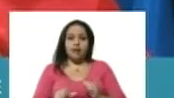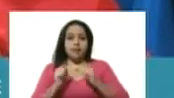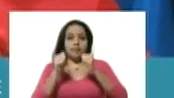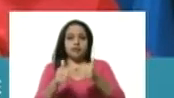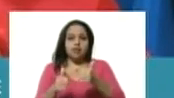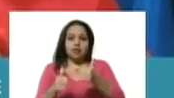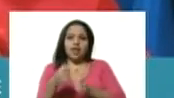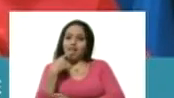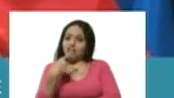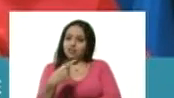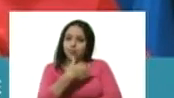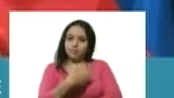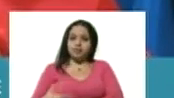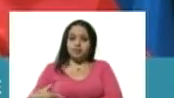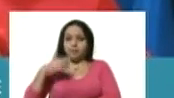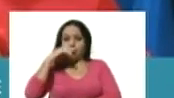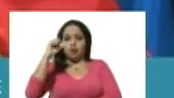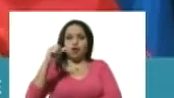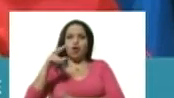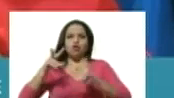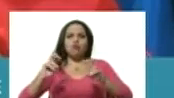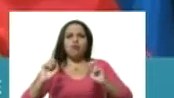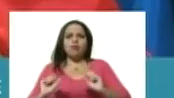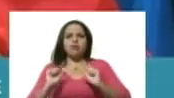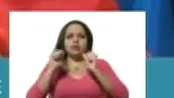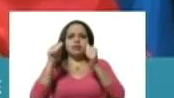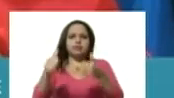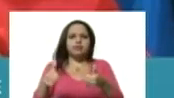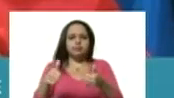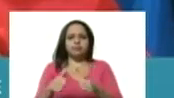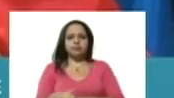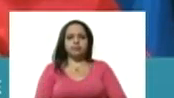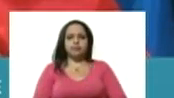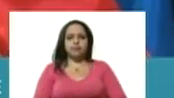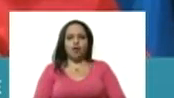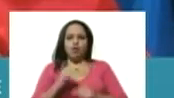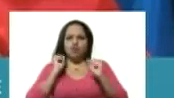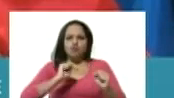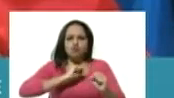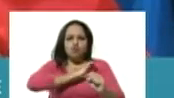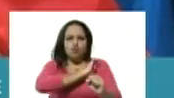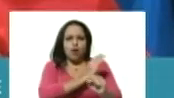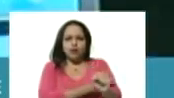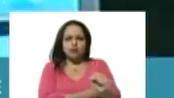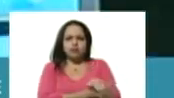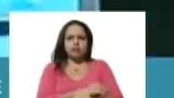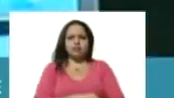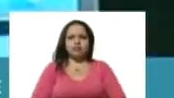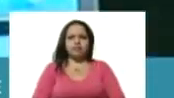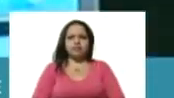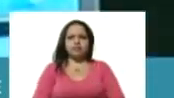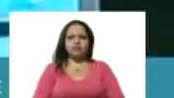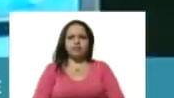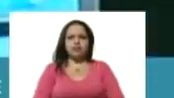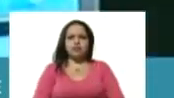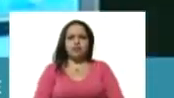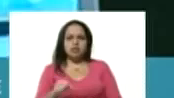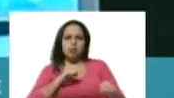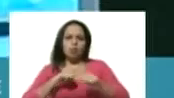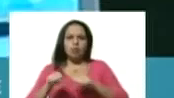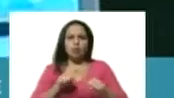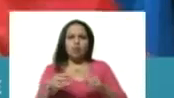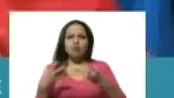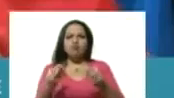el presidente Nicolás Maduro, un nuevo comienzo sólido, fuerte, vigoroso de Petrocaribe.